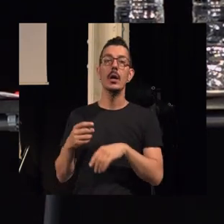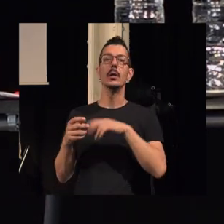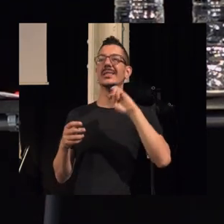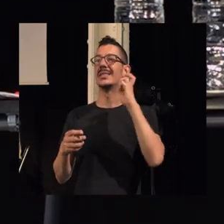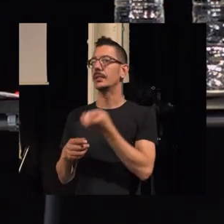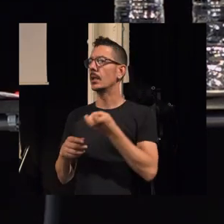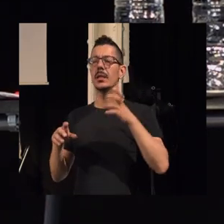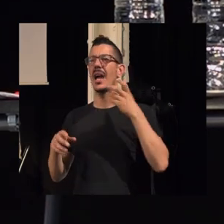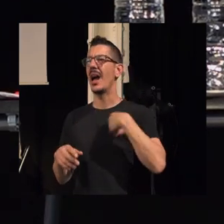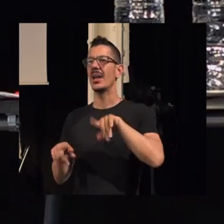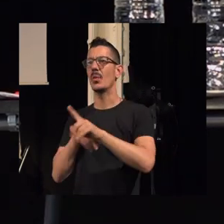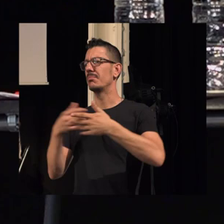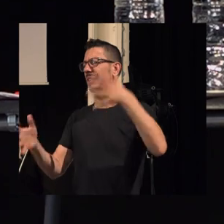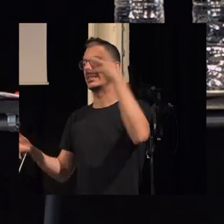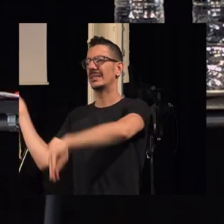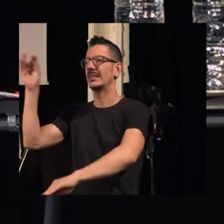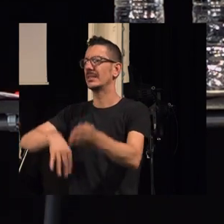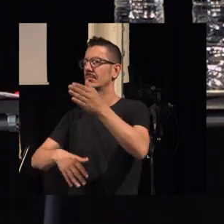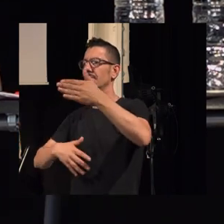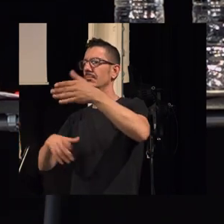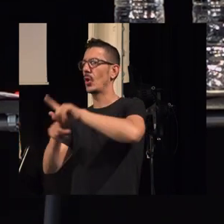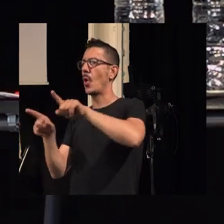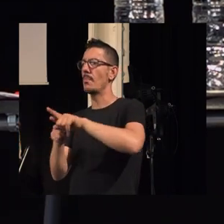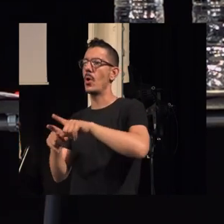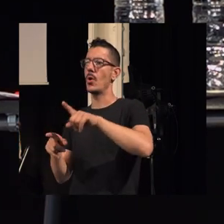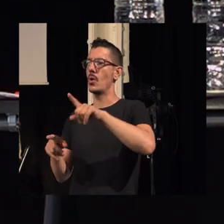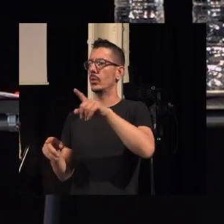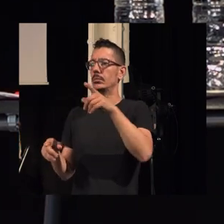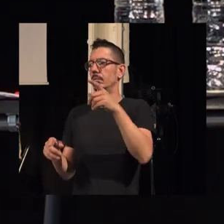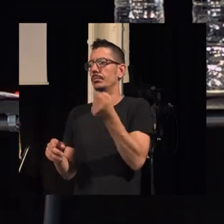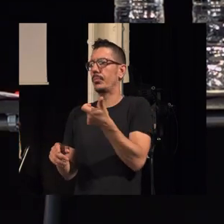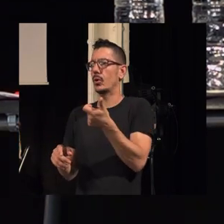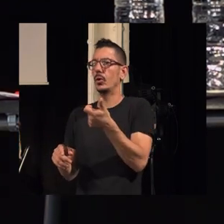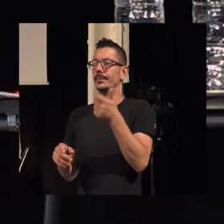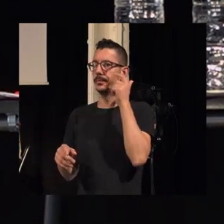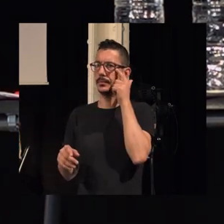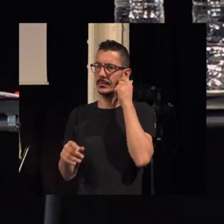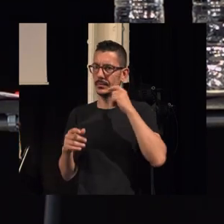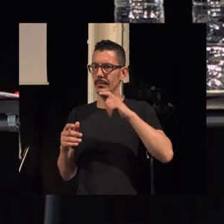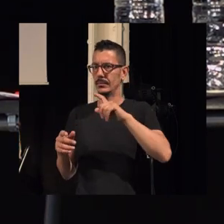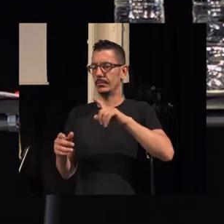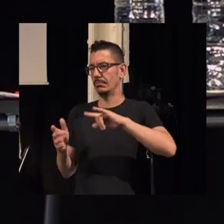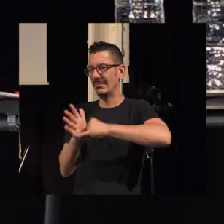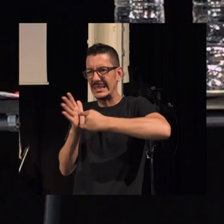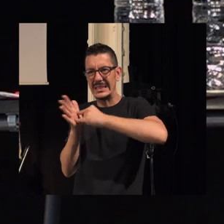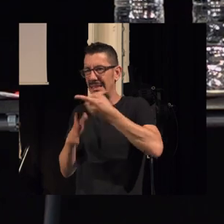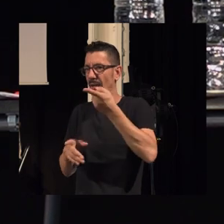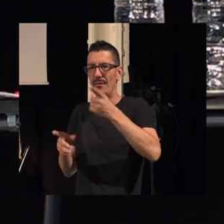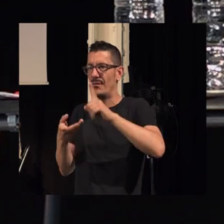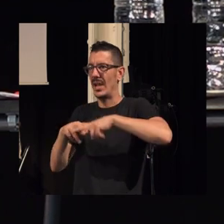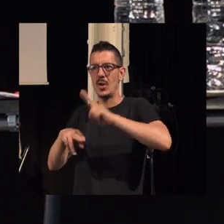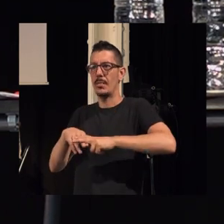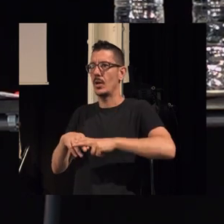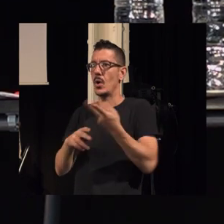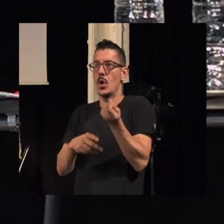siendo masivamente manipulados, incluso desde dentro de las comunidades, por ese fenómeno comercial y por los